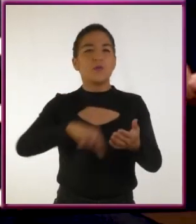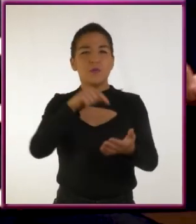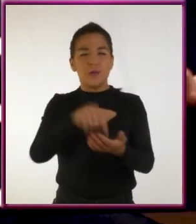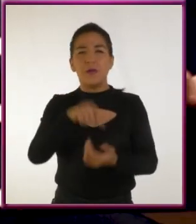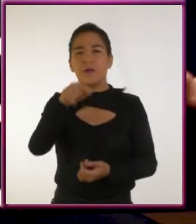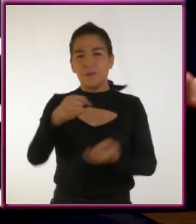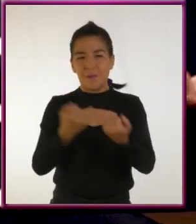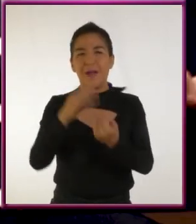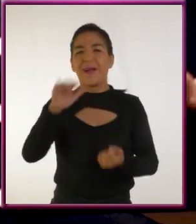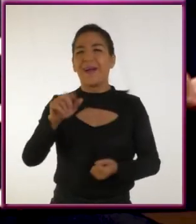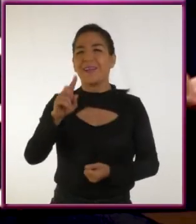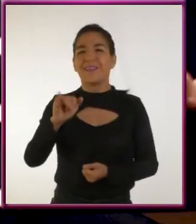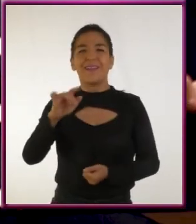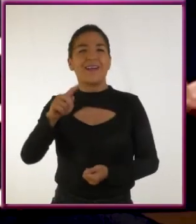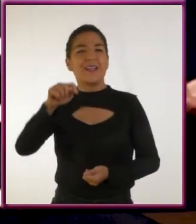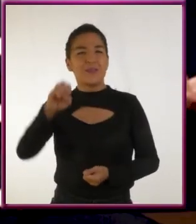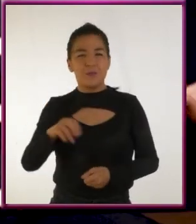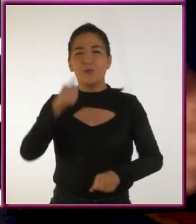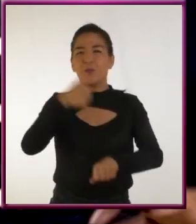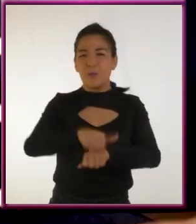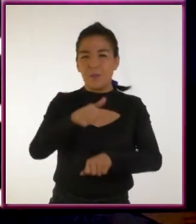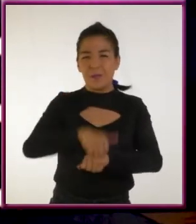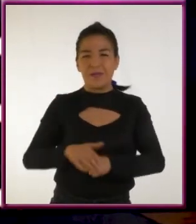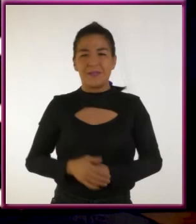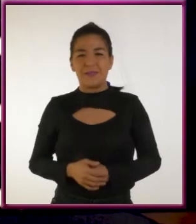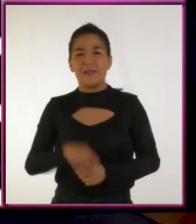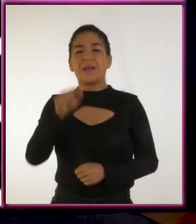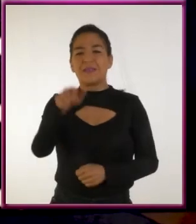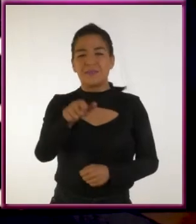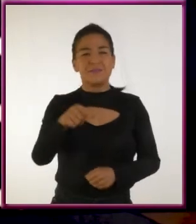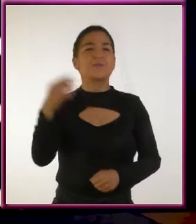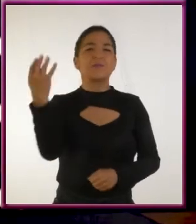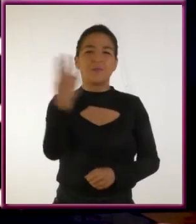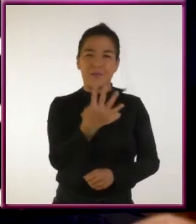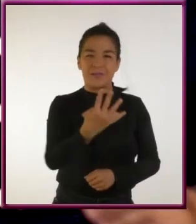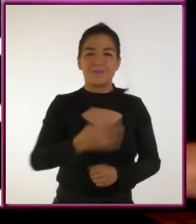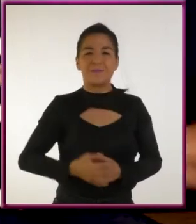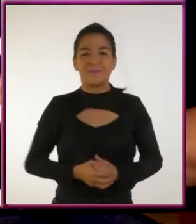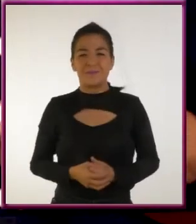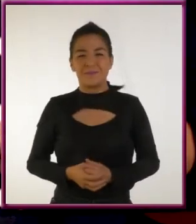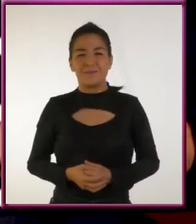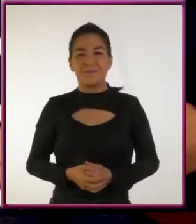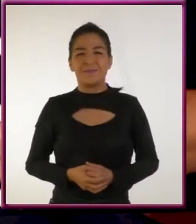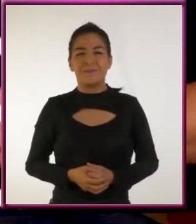en su región. Que puede ser candidato. Uh-huh. Entonces, definitivamente este, ¿qué es? 4.